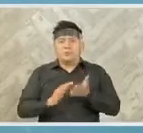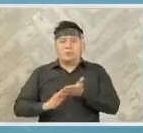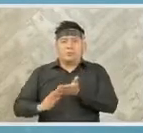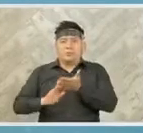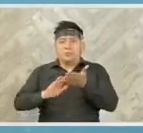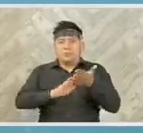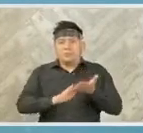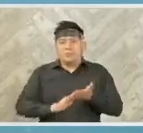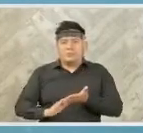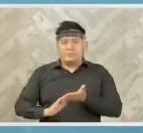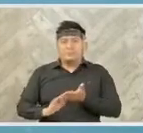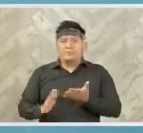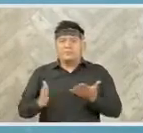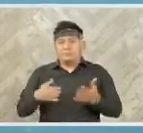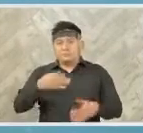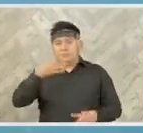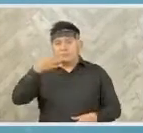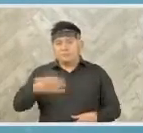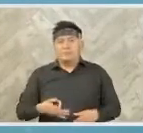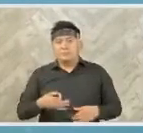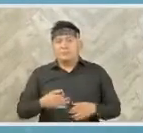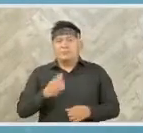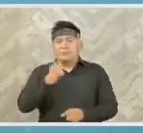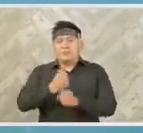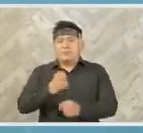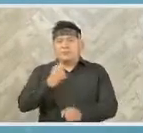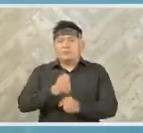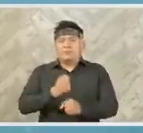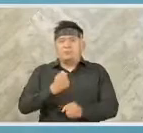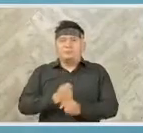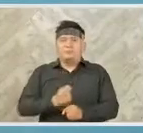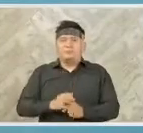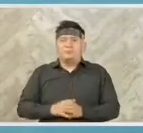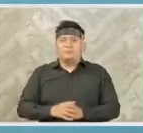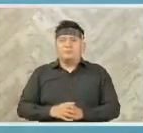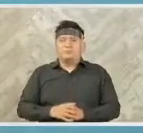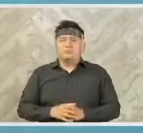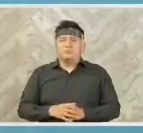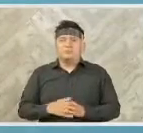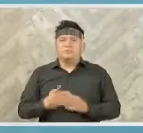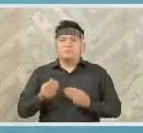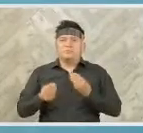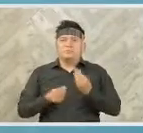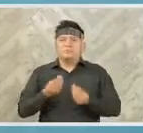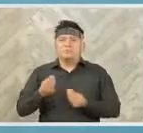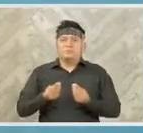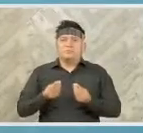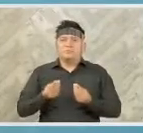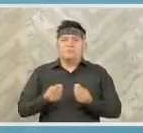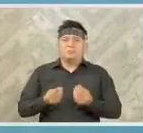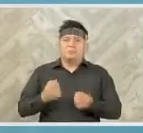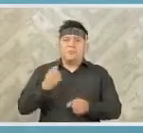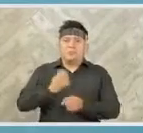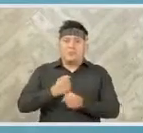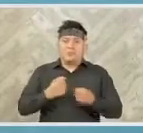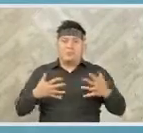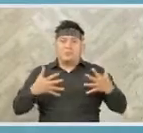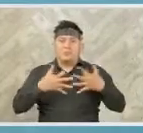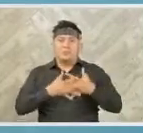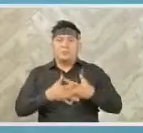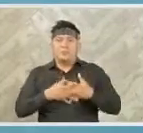en los componentes de verdad. Ellos están trabajando también en la presentación y en la contribución con un trabajo articulado con la